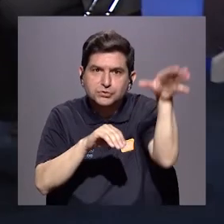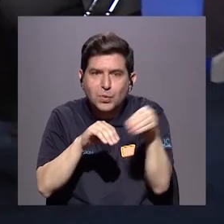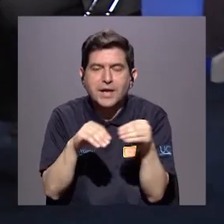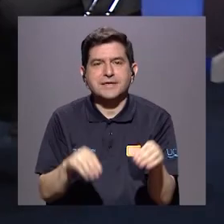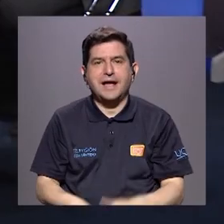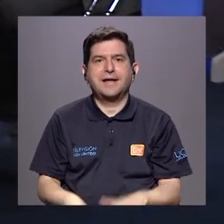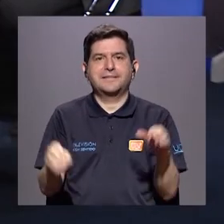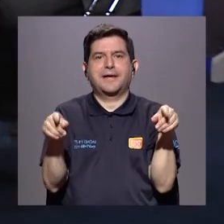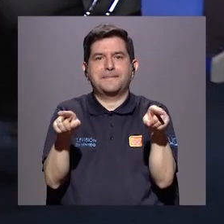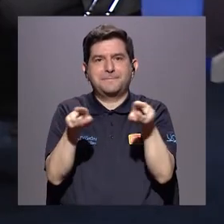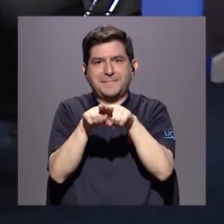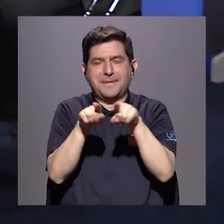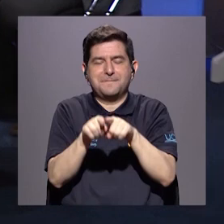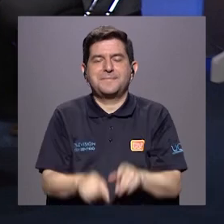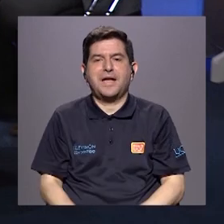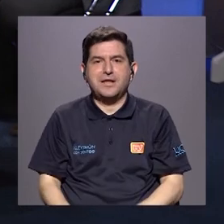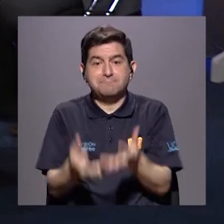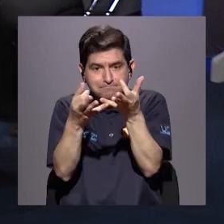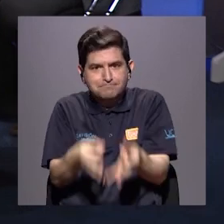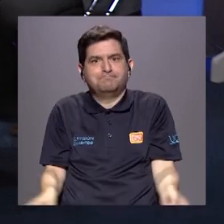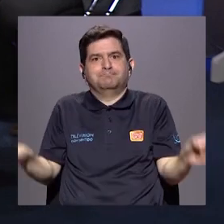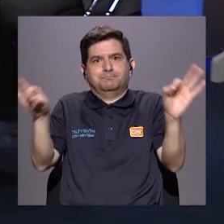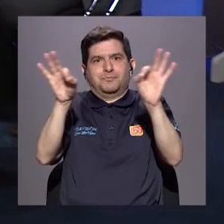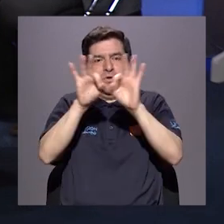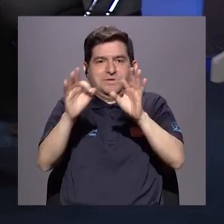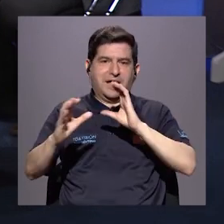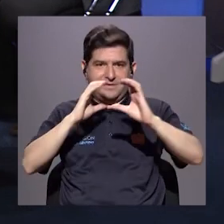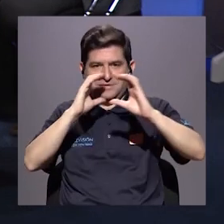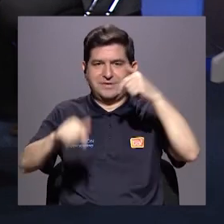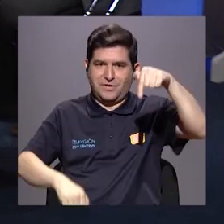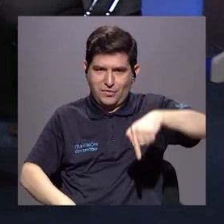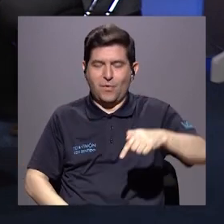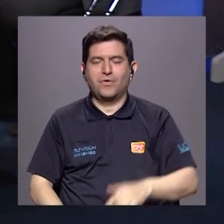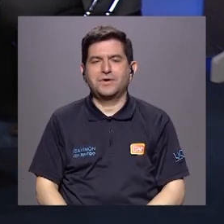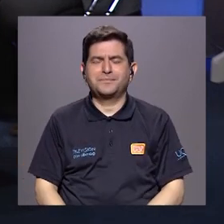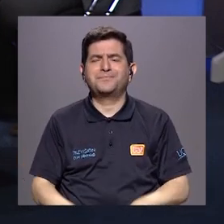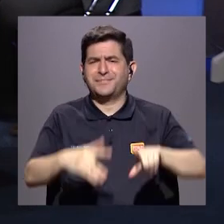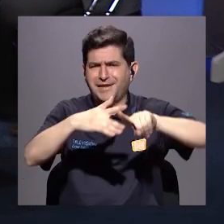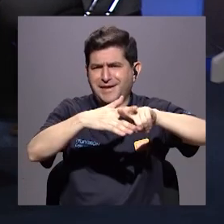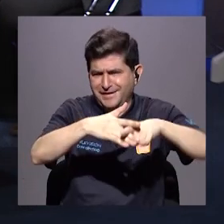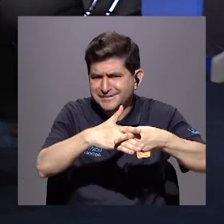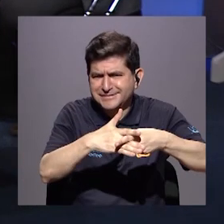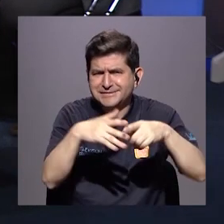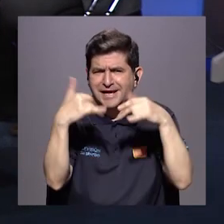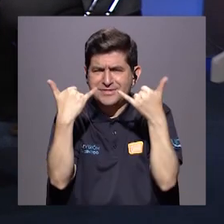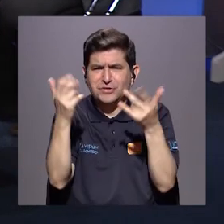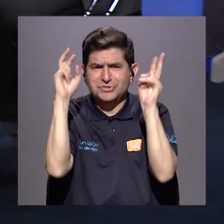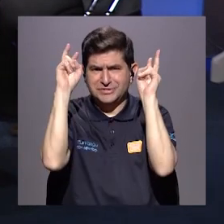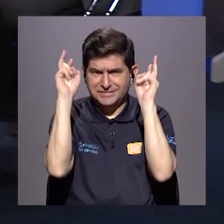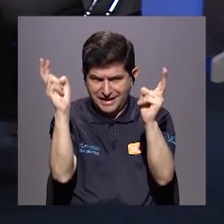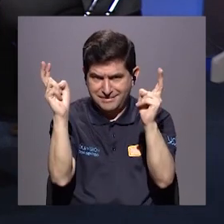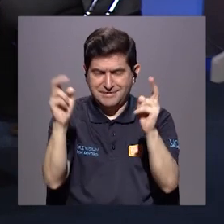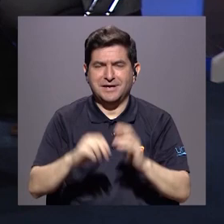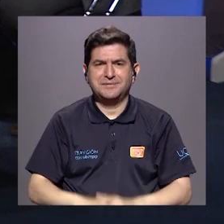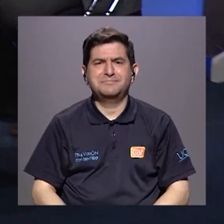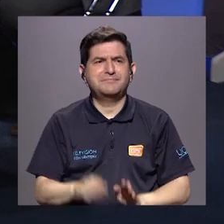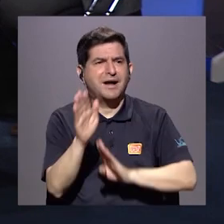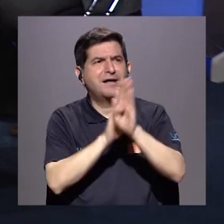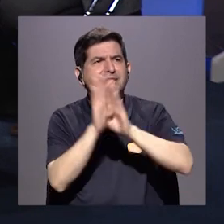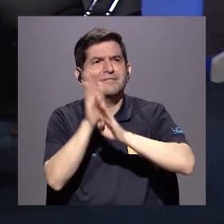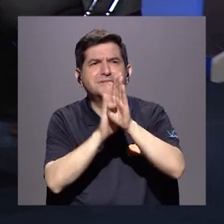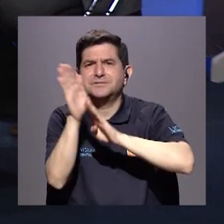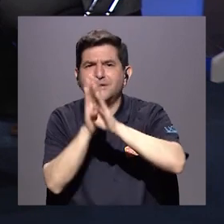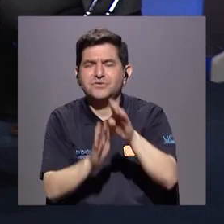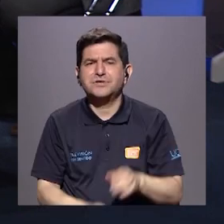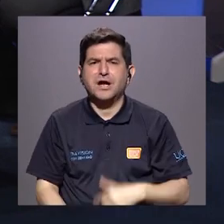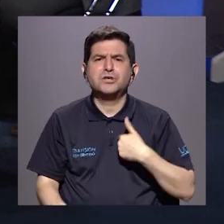todavía más peso a este a esta conversación oscar para entrar en materia para entrar en el desarrollo